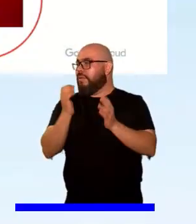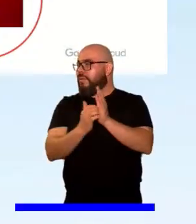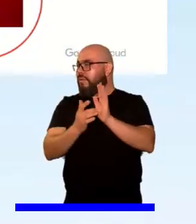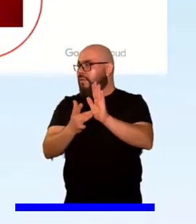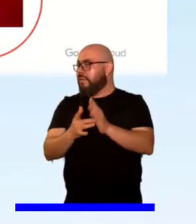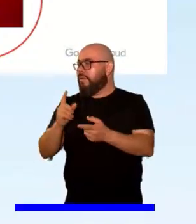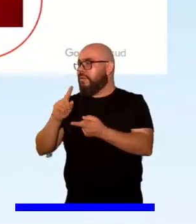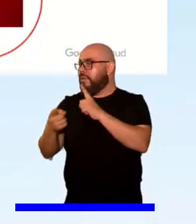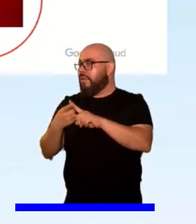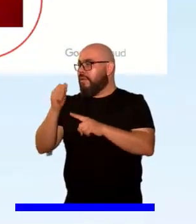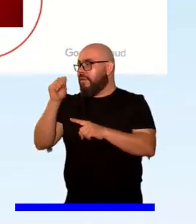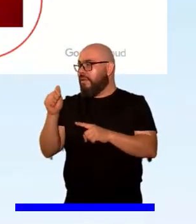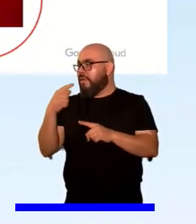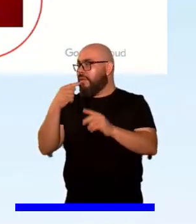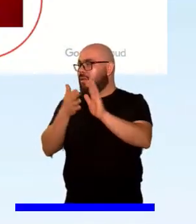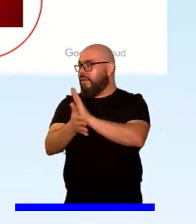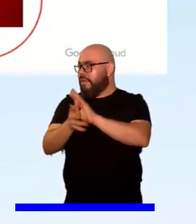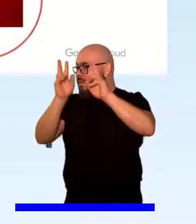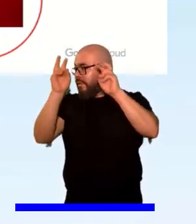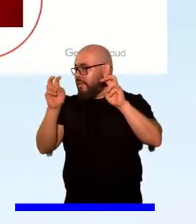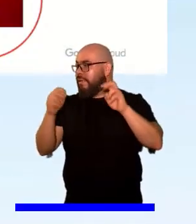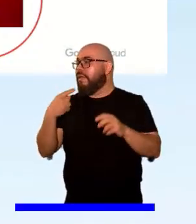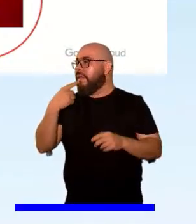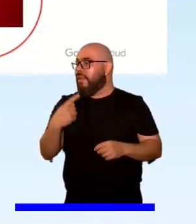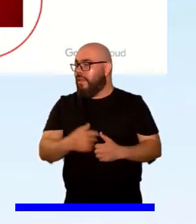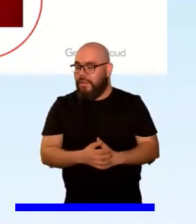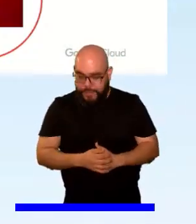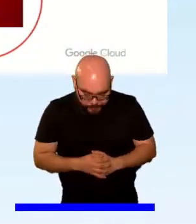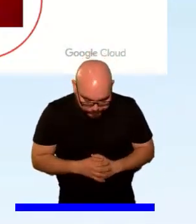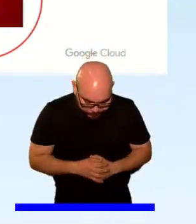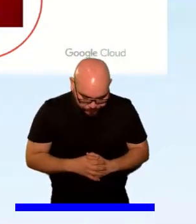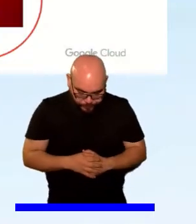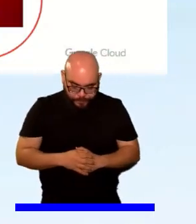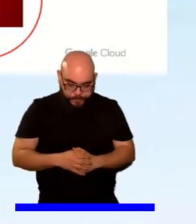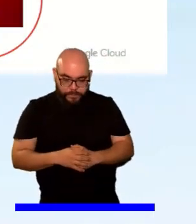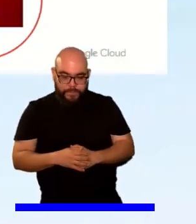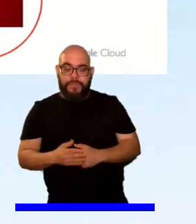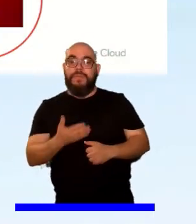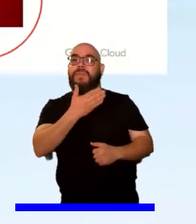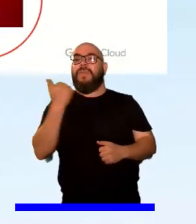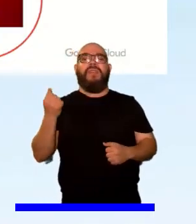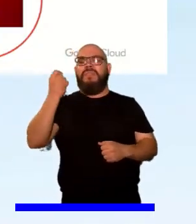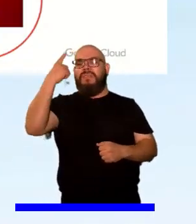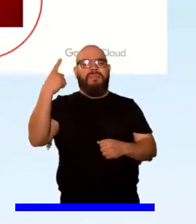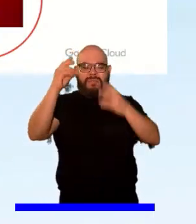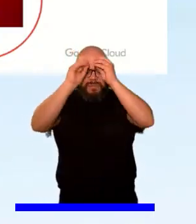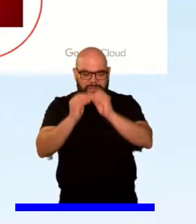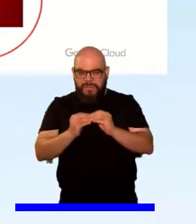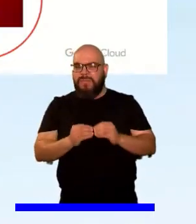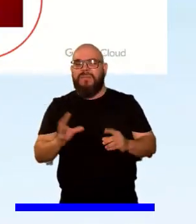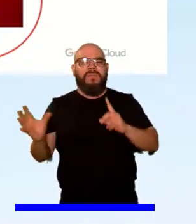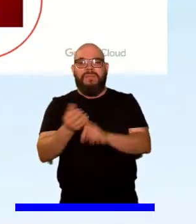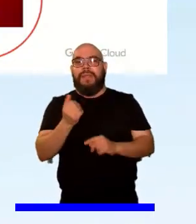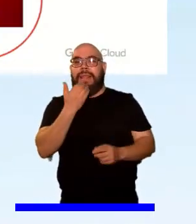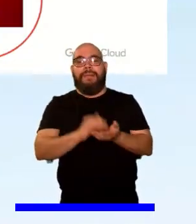amiga que sabe mucho de este tema, ella dice que la mejor forma de entenderlo es que yo en este